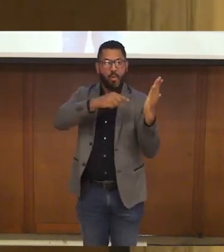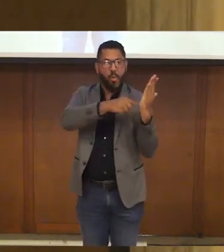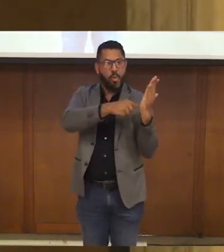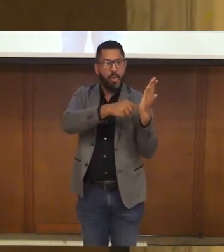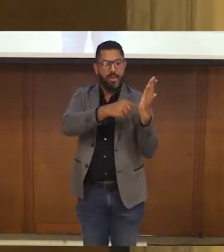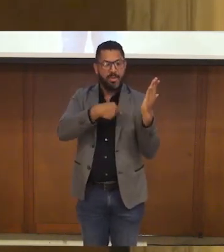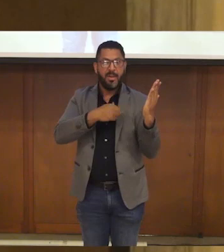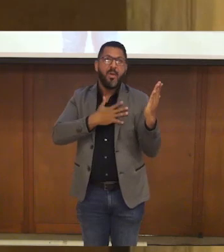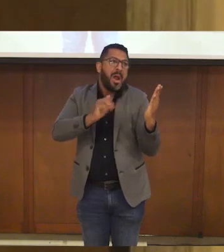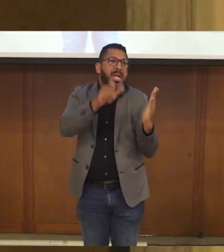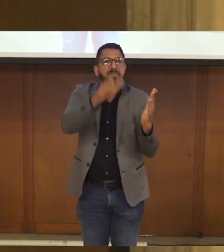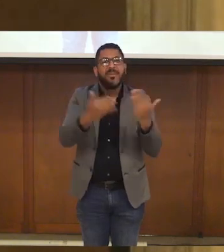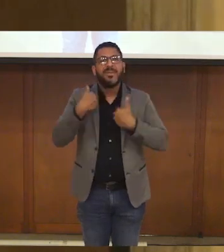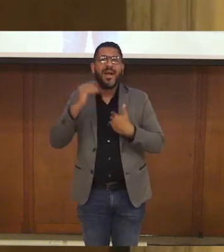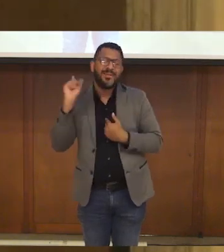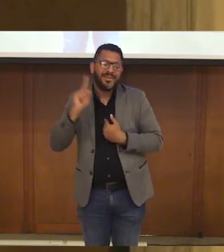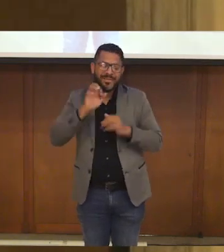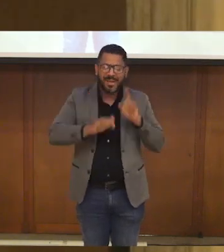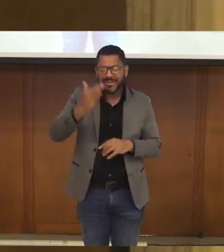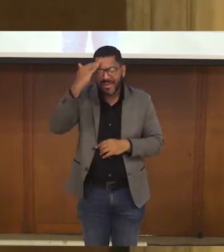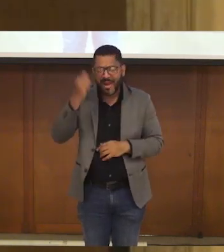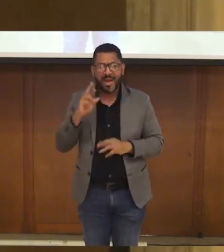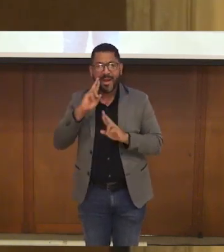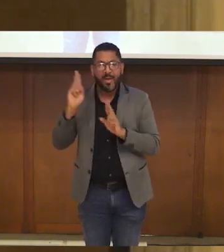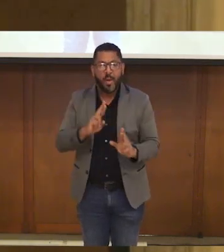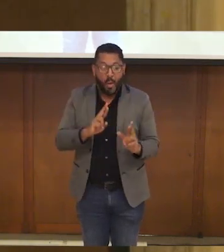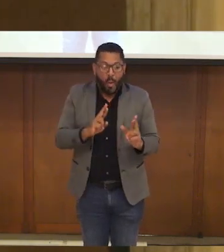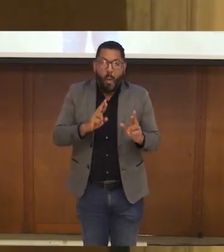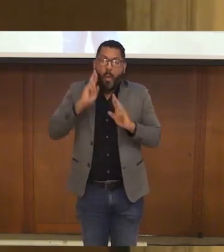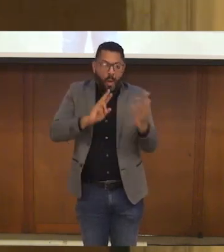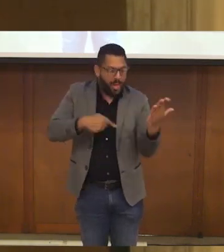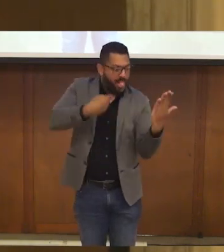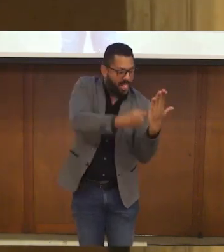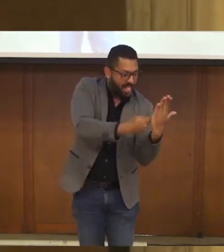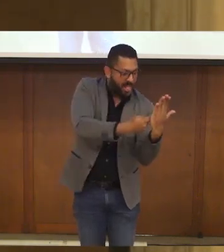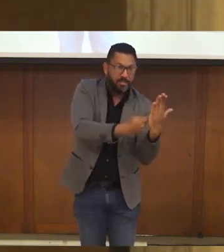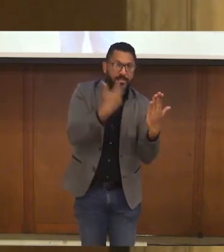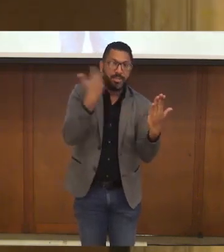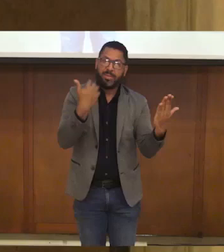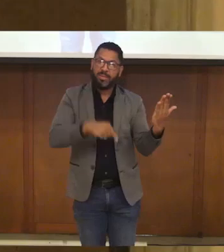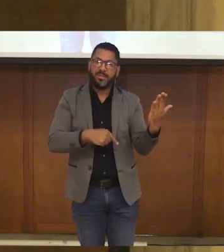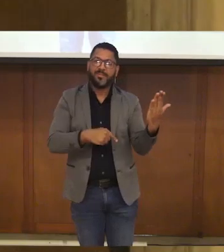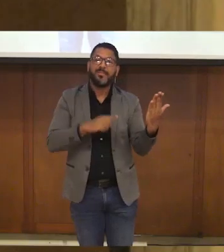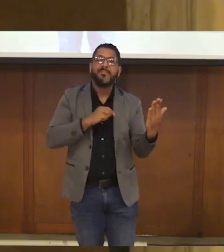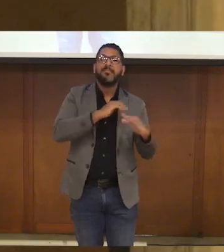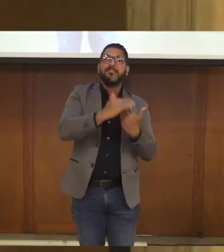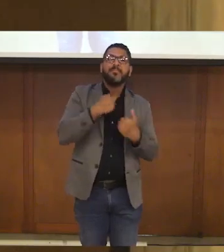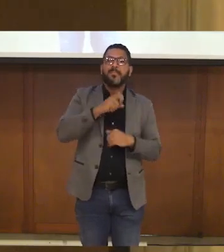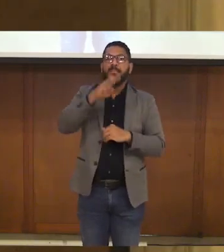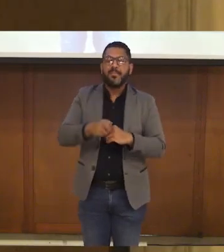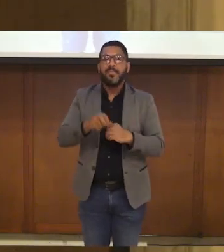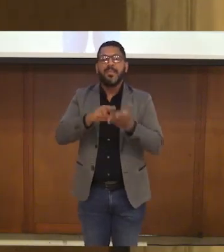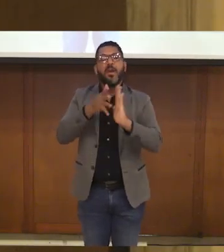honor White Ravens. Yo creo que para cualquier escritor es uno de los reconocimientos también muy grandes. Y era hablar de los